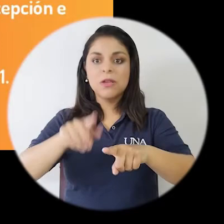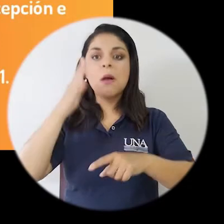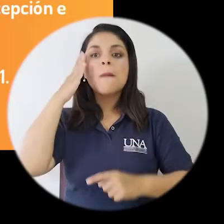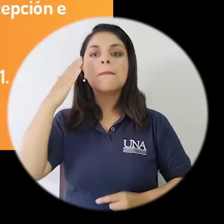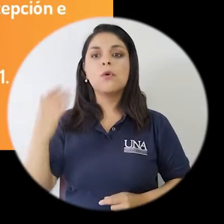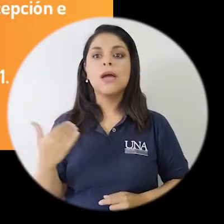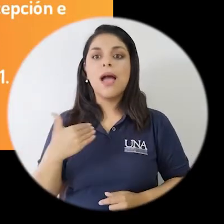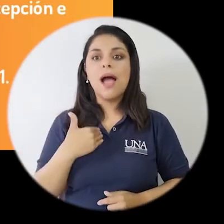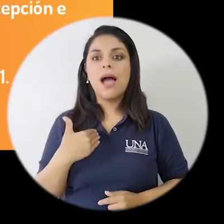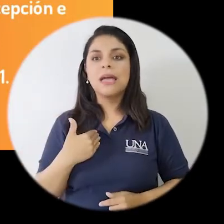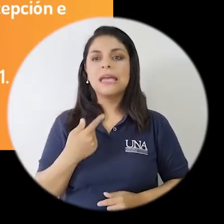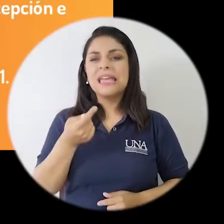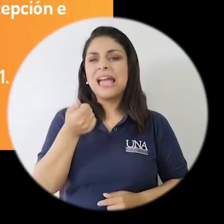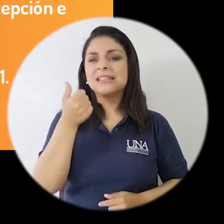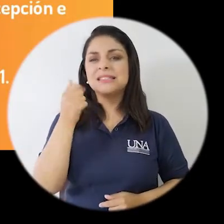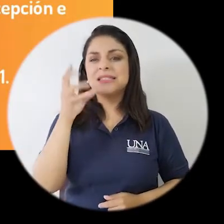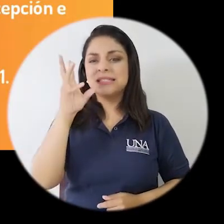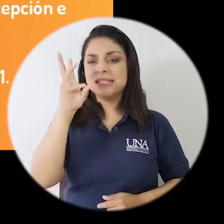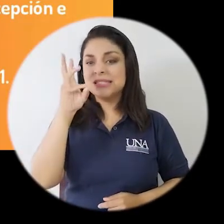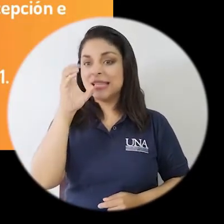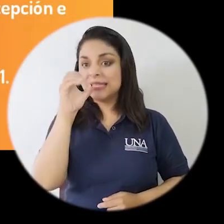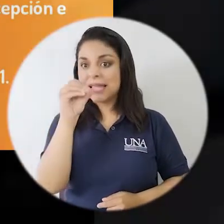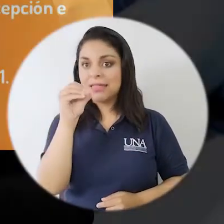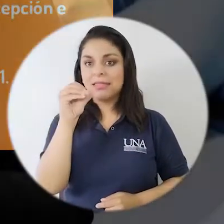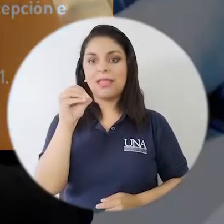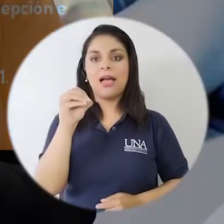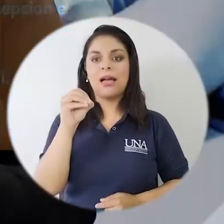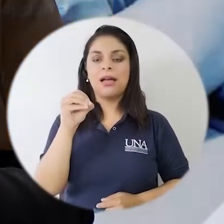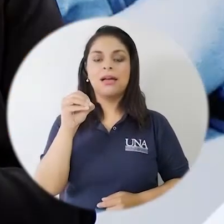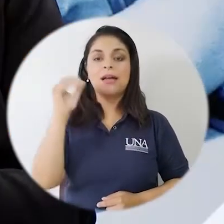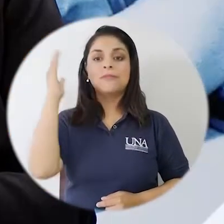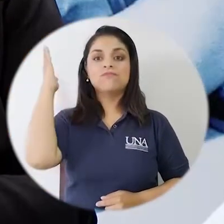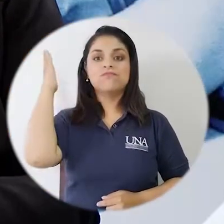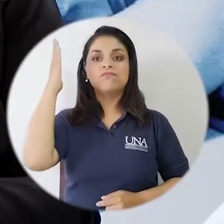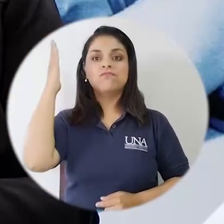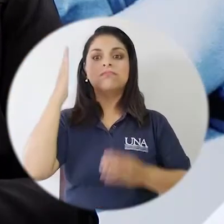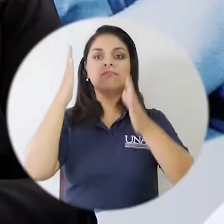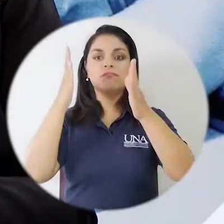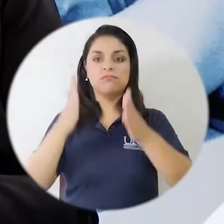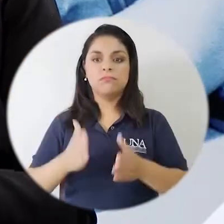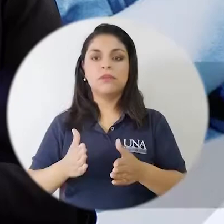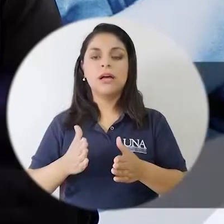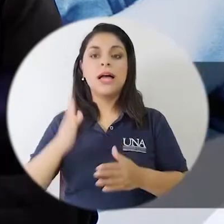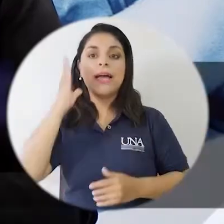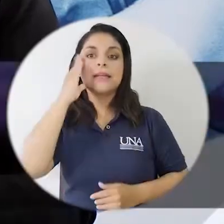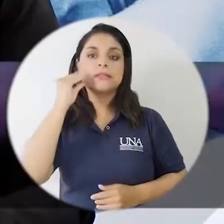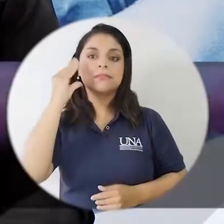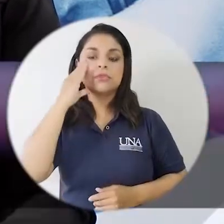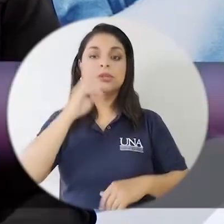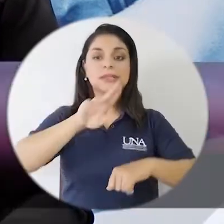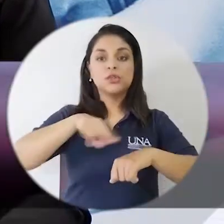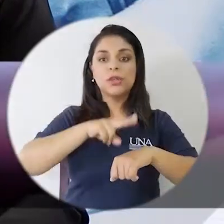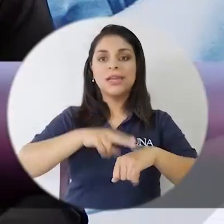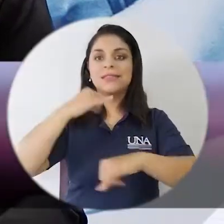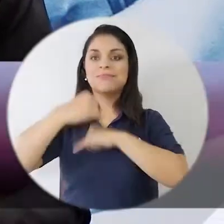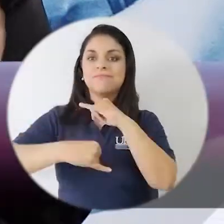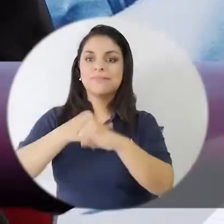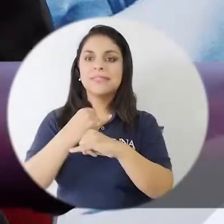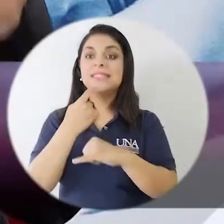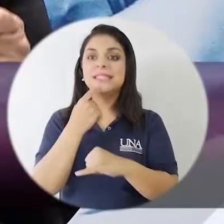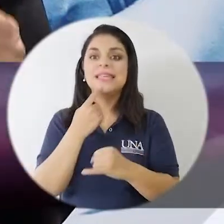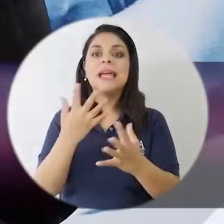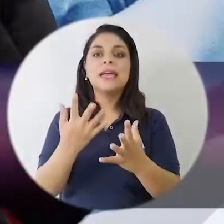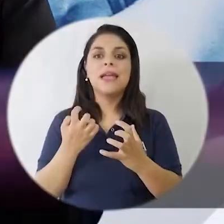paralelas porque tenemos en esos momentos casi 60 posibles expertos nacionales e internacionales que nos han dicho